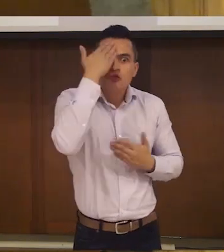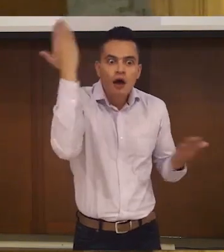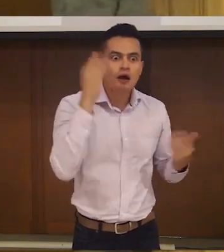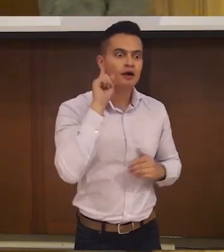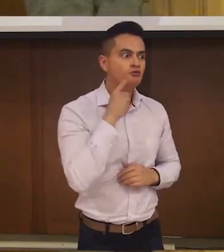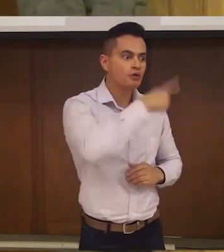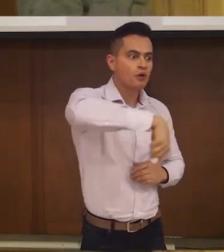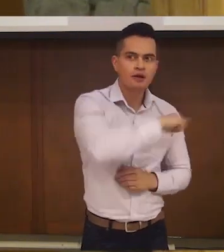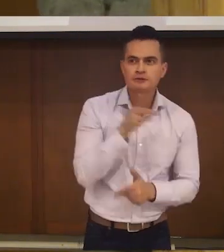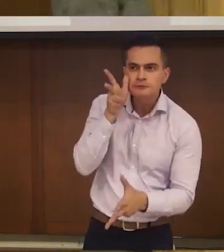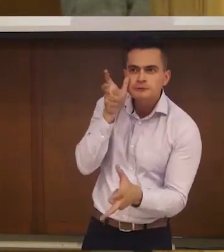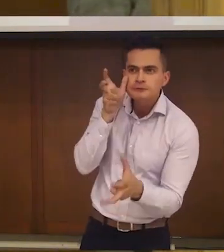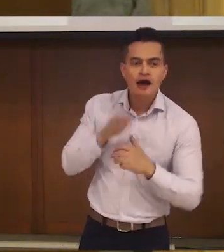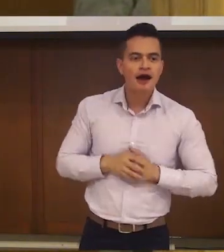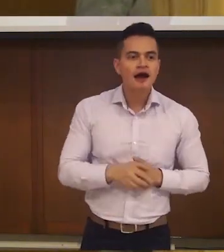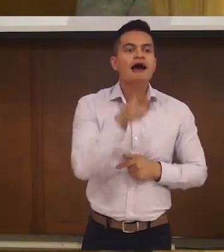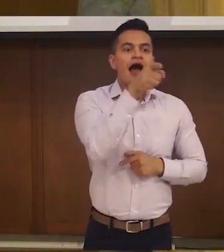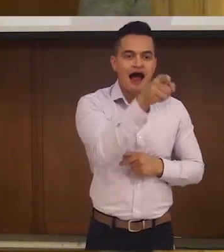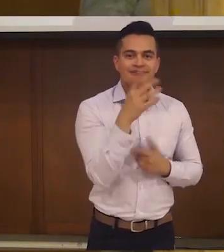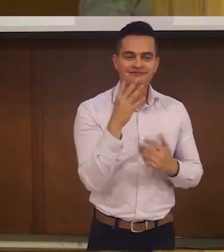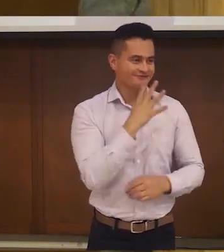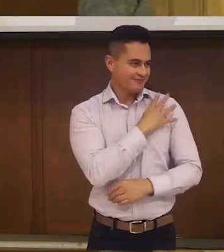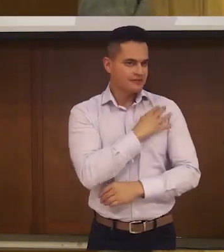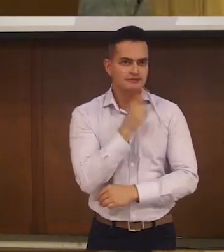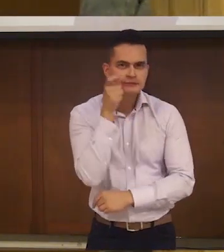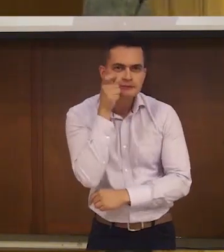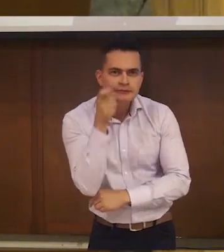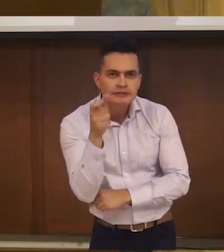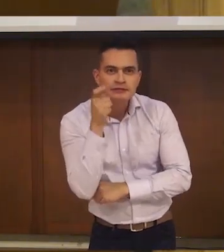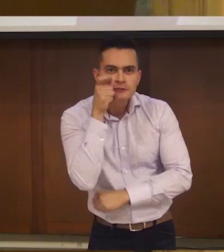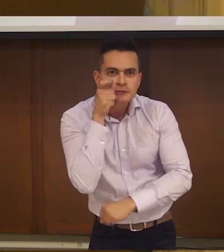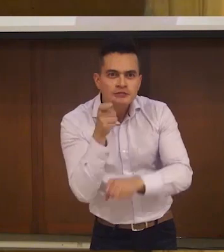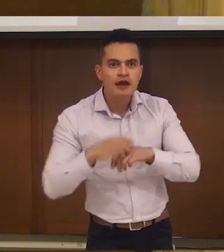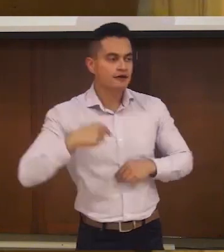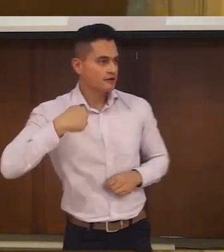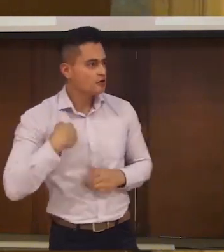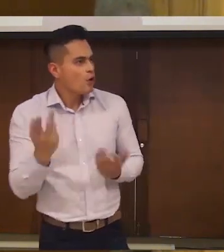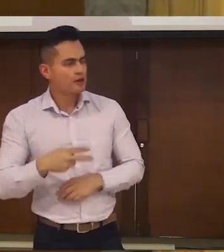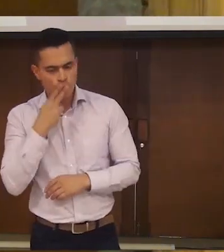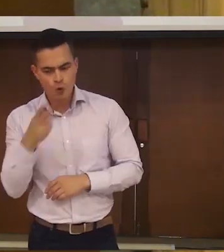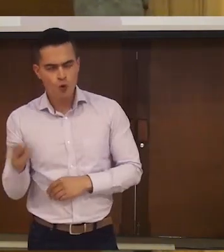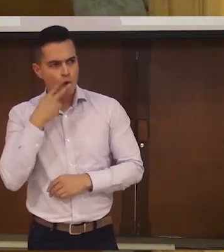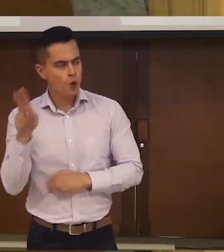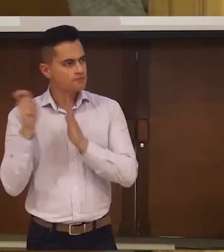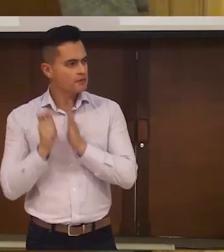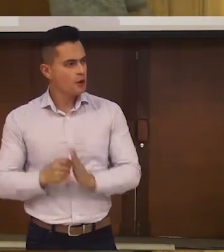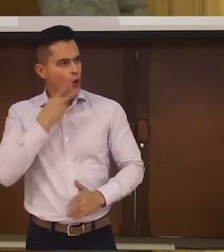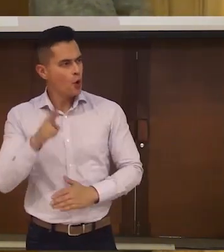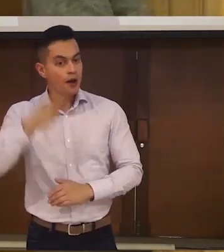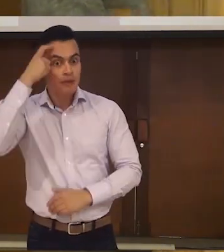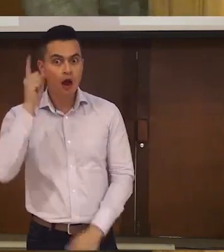todo. Este joven me contó la cantidad de veces que prendí el cigarrillo pensando que fueron la cantidad